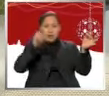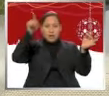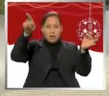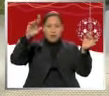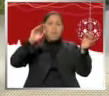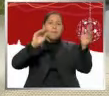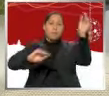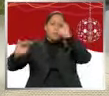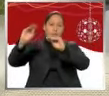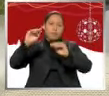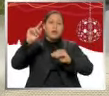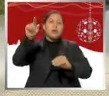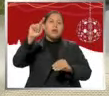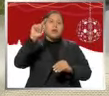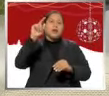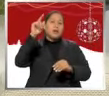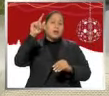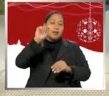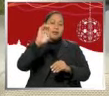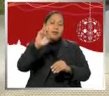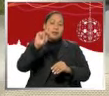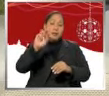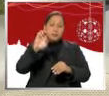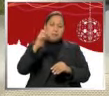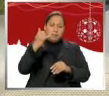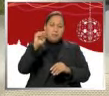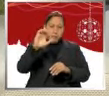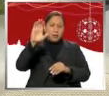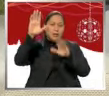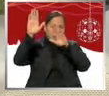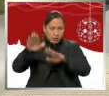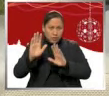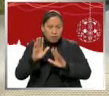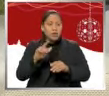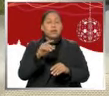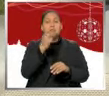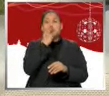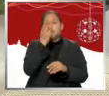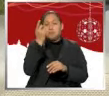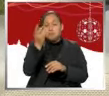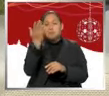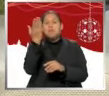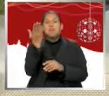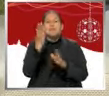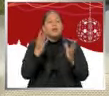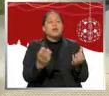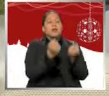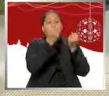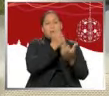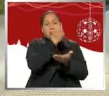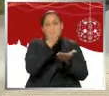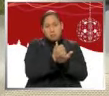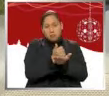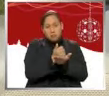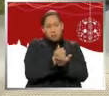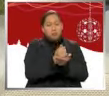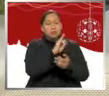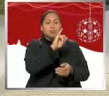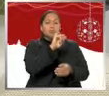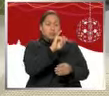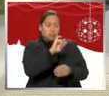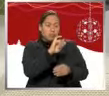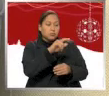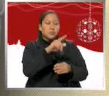era venerada, y se le pidió que salvara la ciudad, hizo el milagro, la sacaron